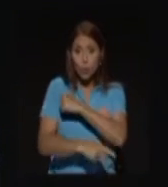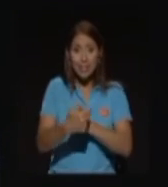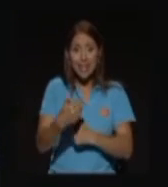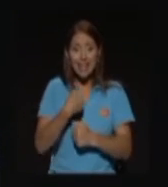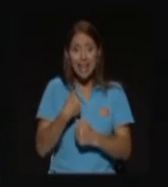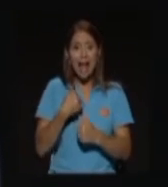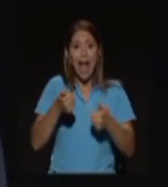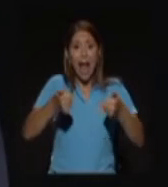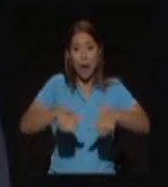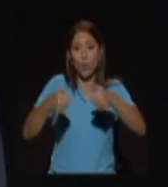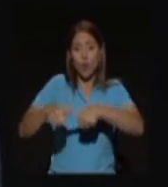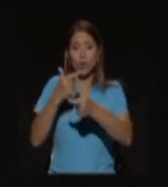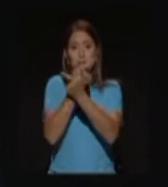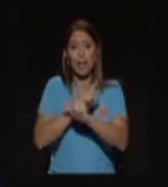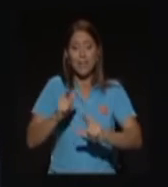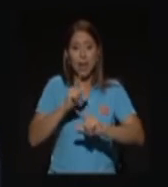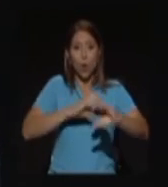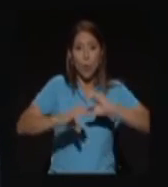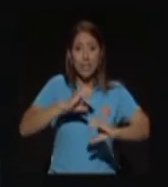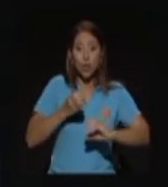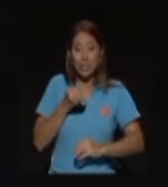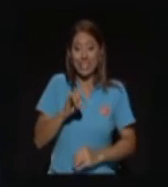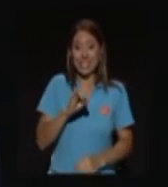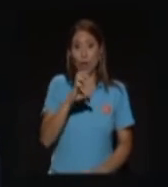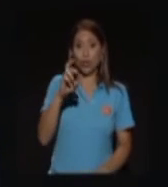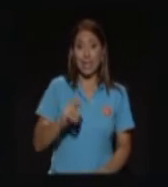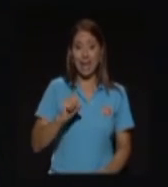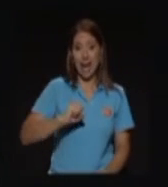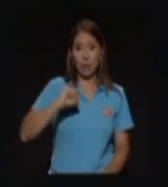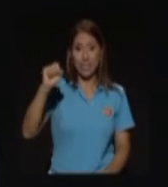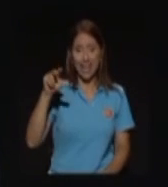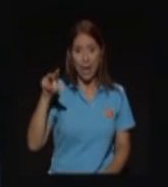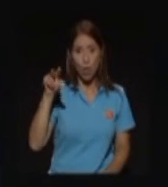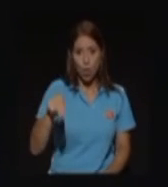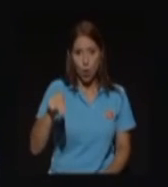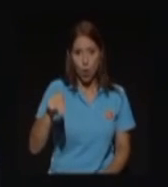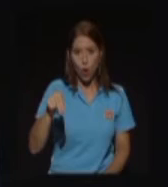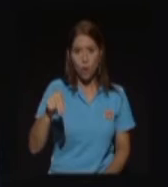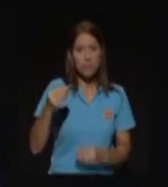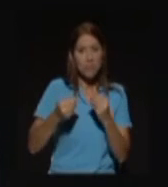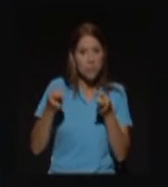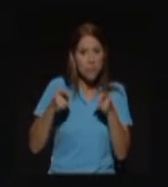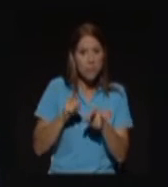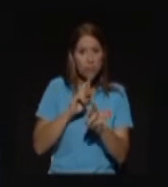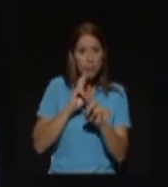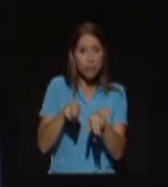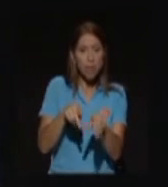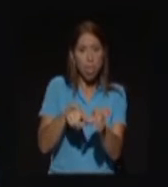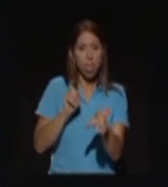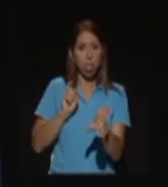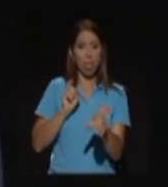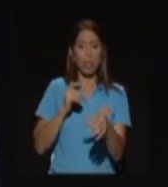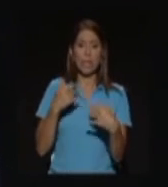Costa Rica hubiese ganado el no, el costo de la exclusión habría sido tremendo.